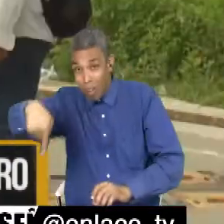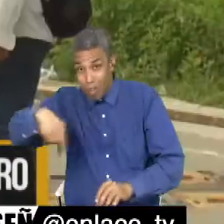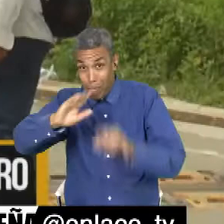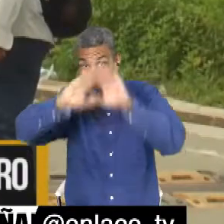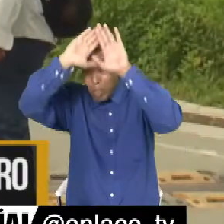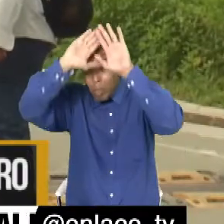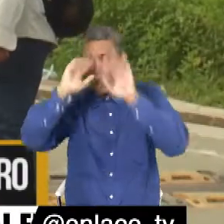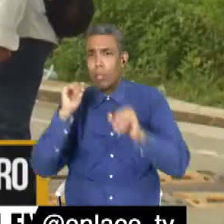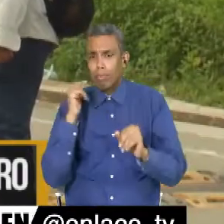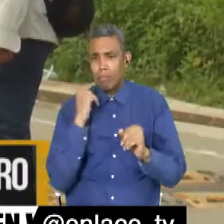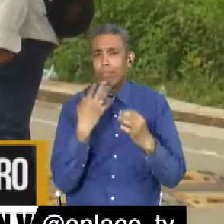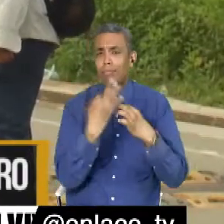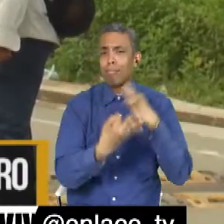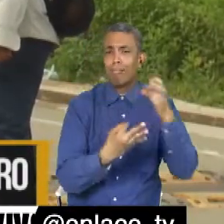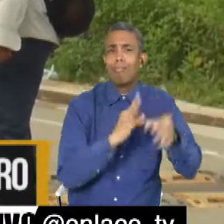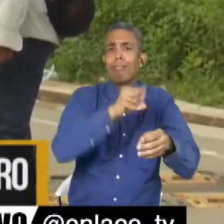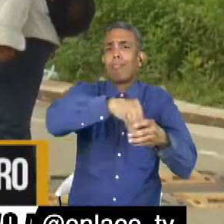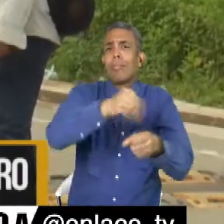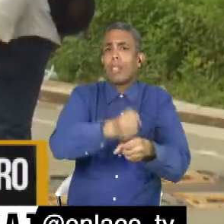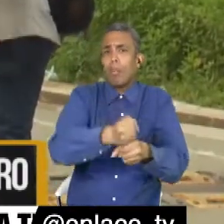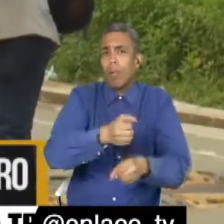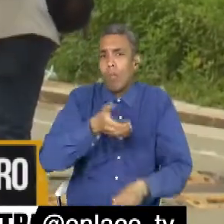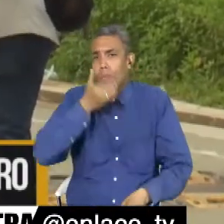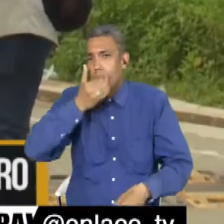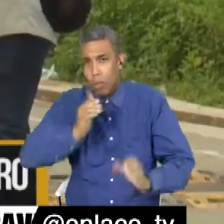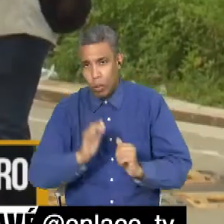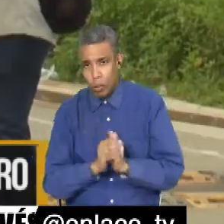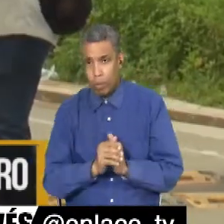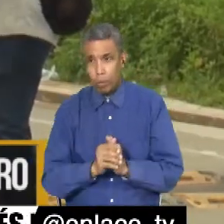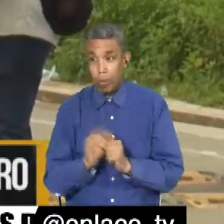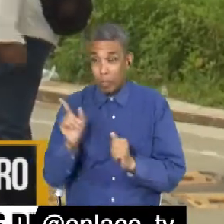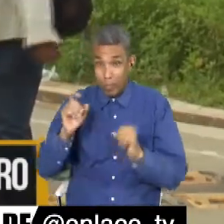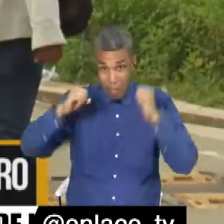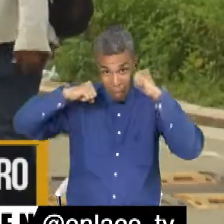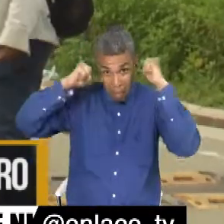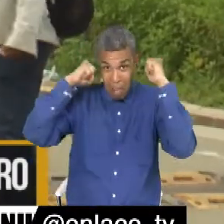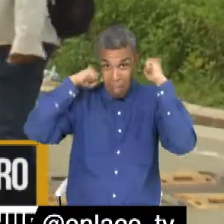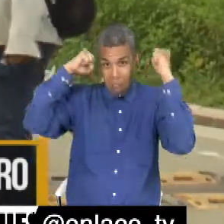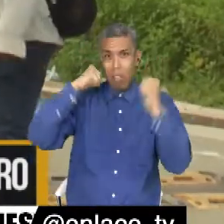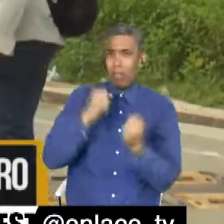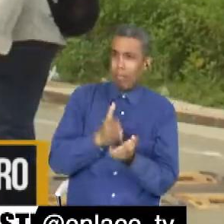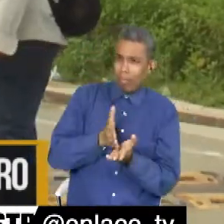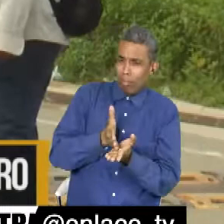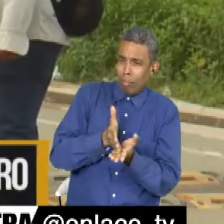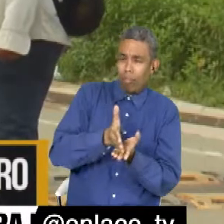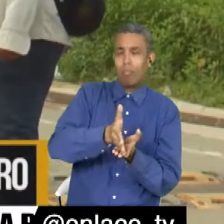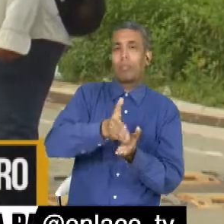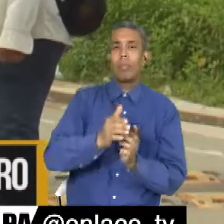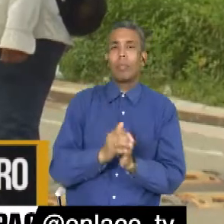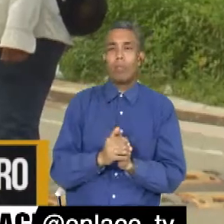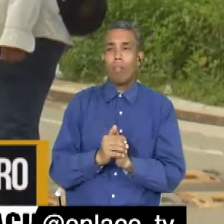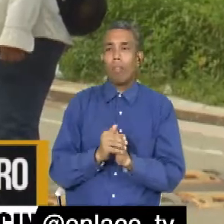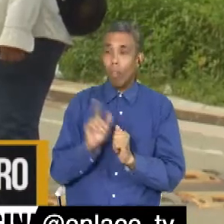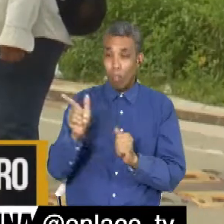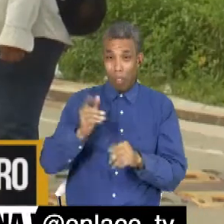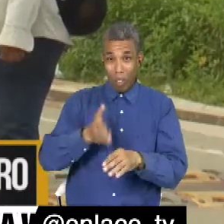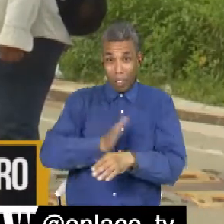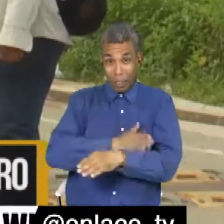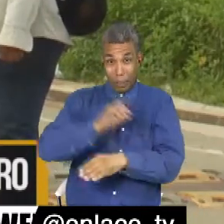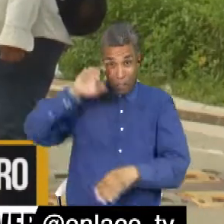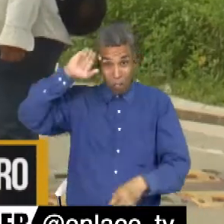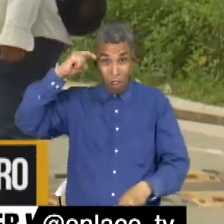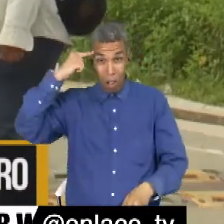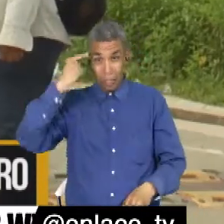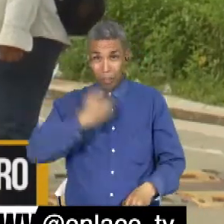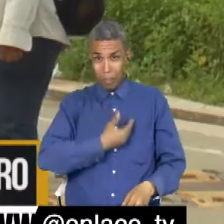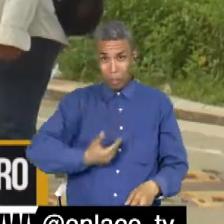centro. Ellos aseguran que continuarán en esta protesta pacífica hasta tanto el gobierno nacional no cumpla con sus promesas y con sus